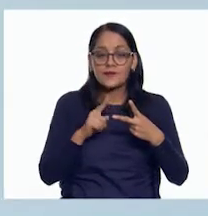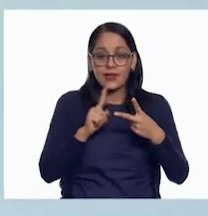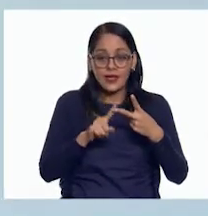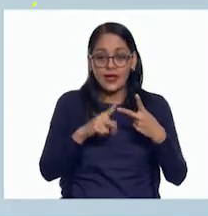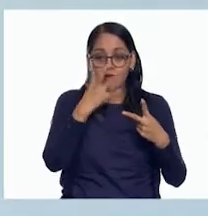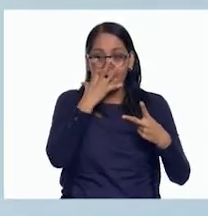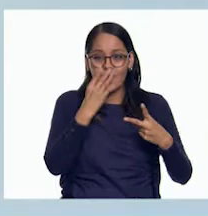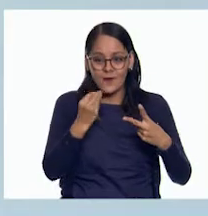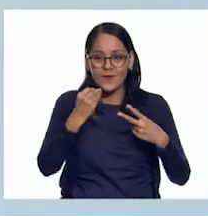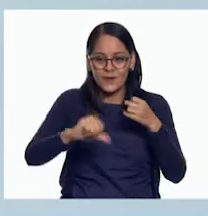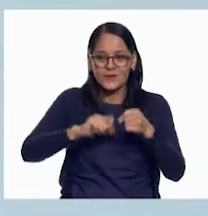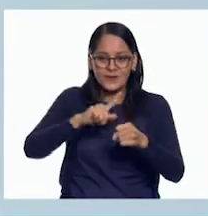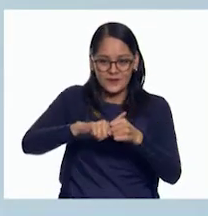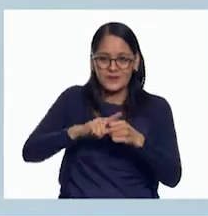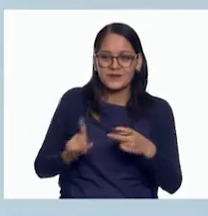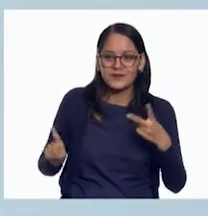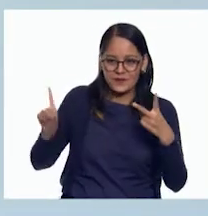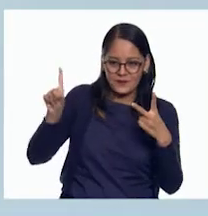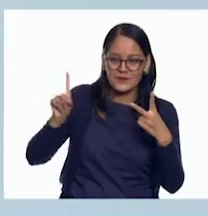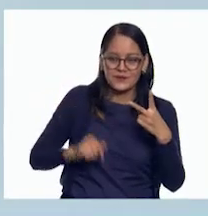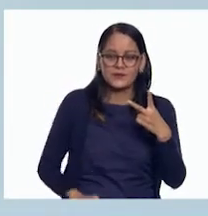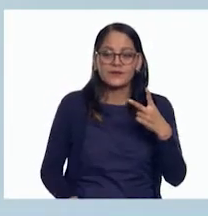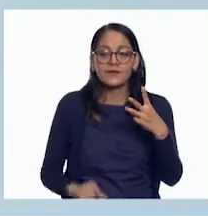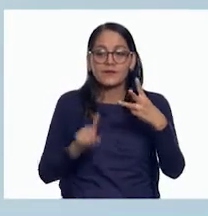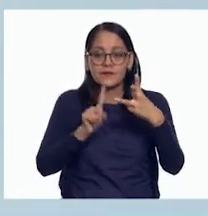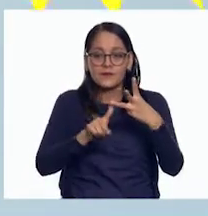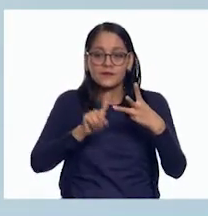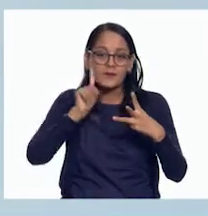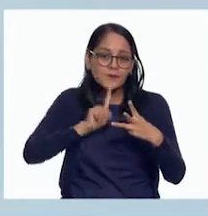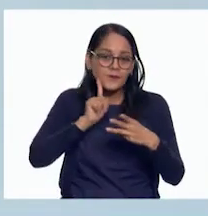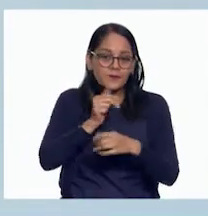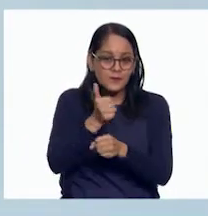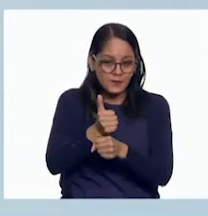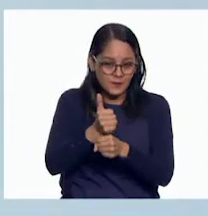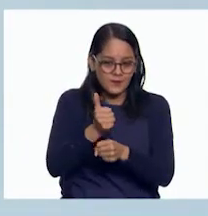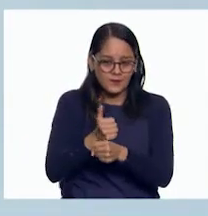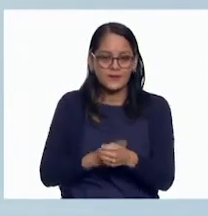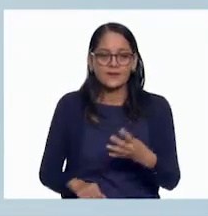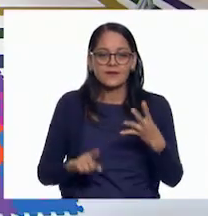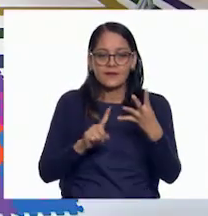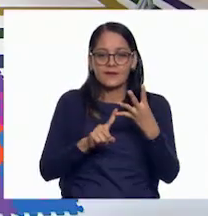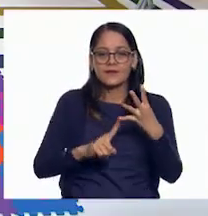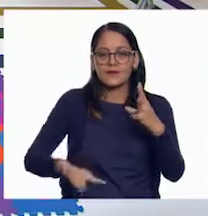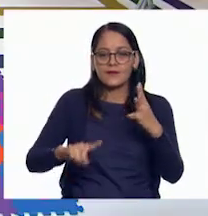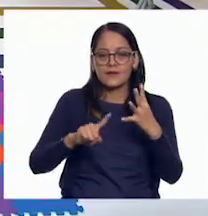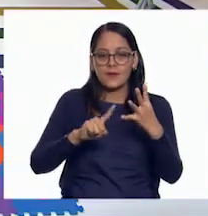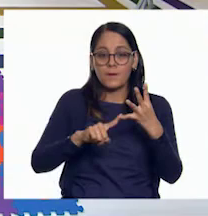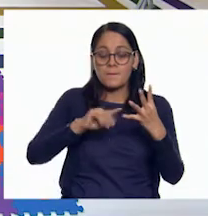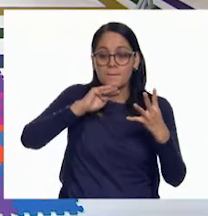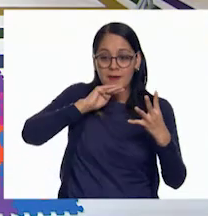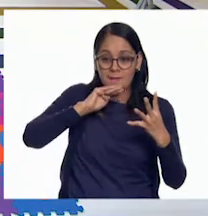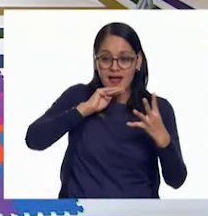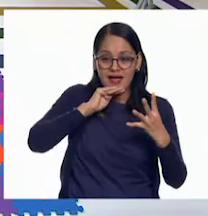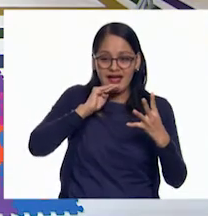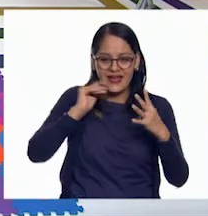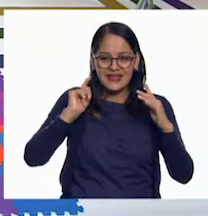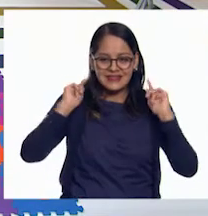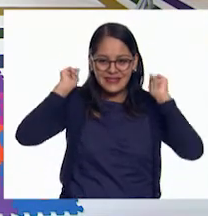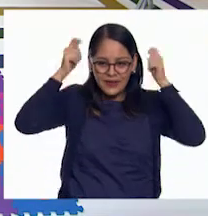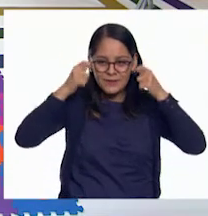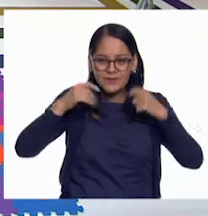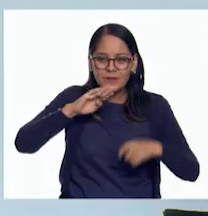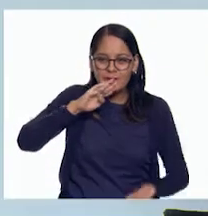este lobo. el lobo, Está su abuelita, abuelita, su mamá, la mamá de Caperucita.